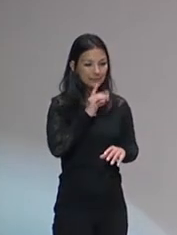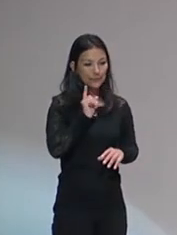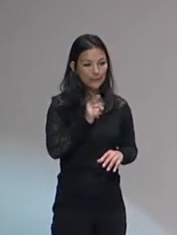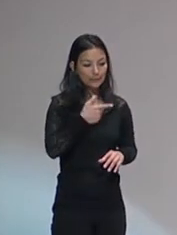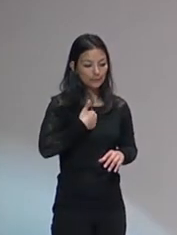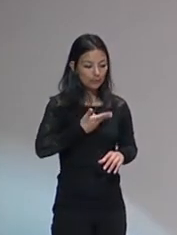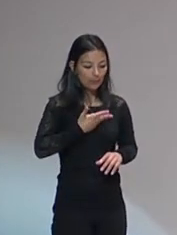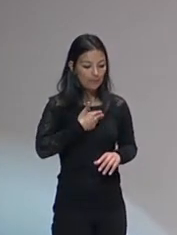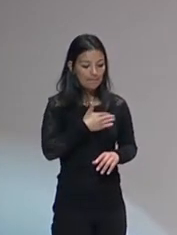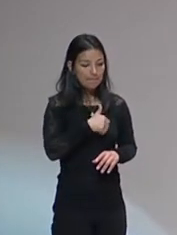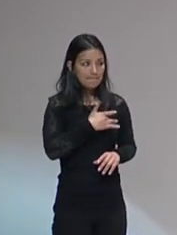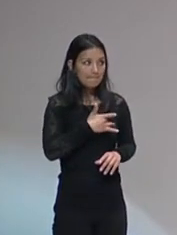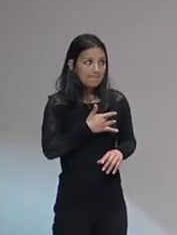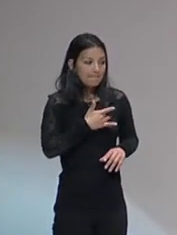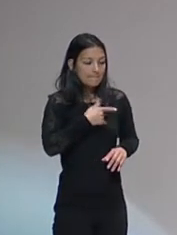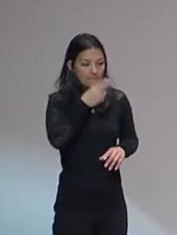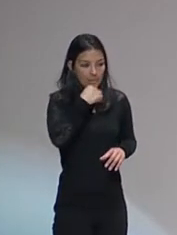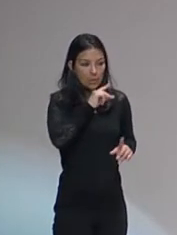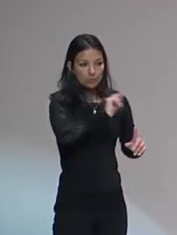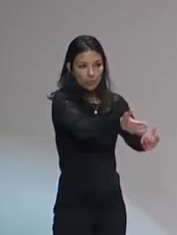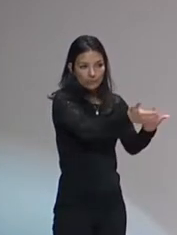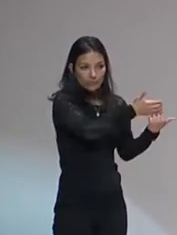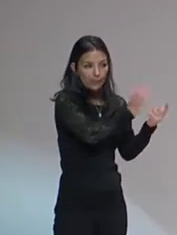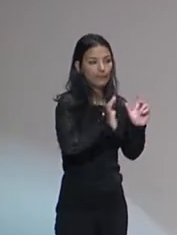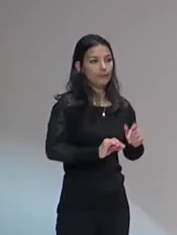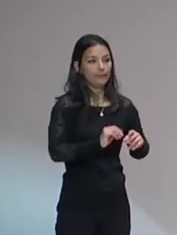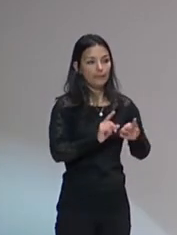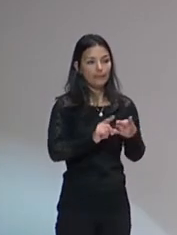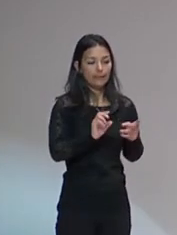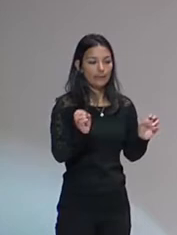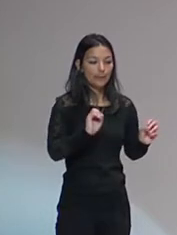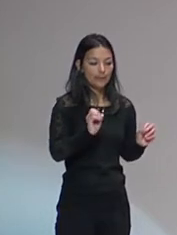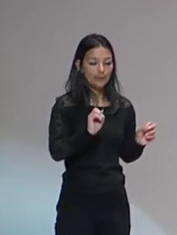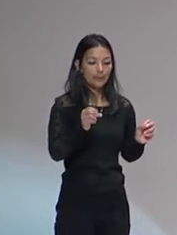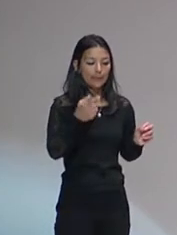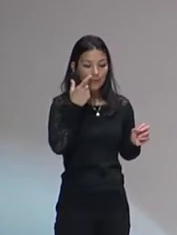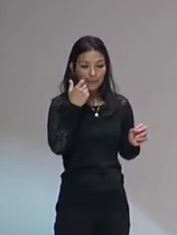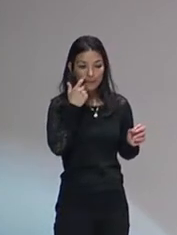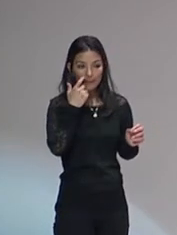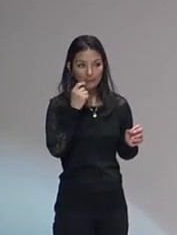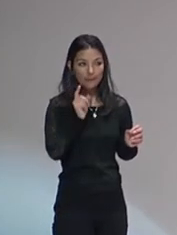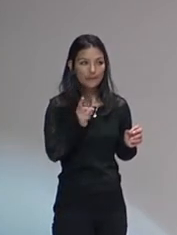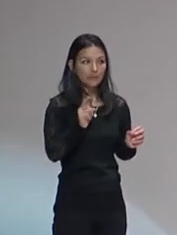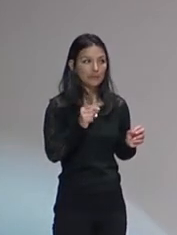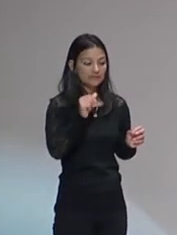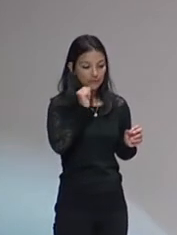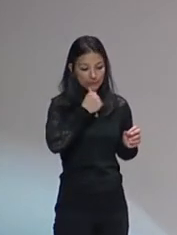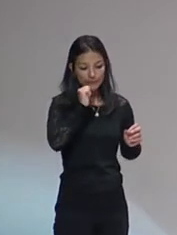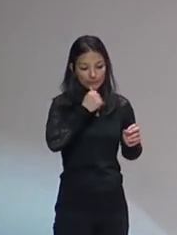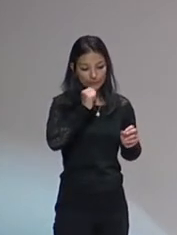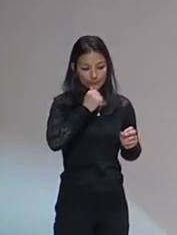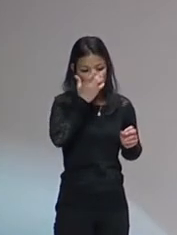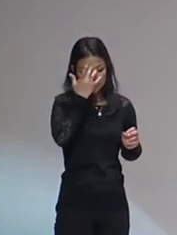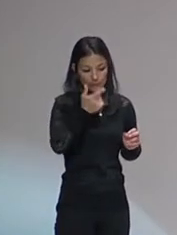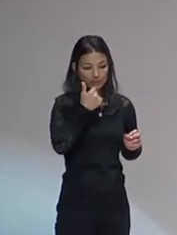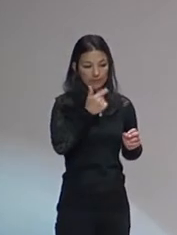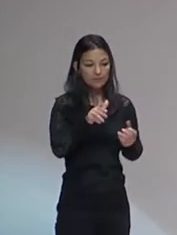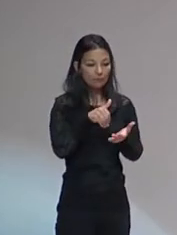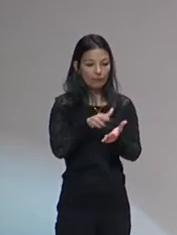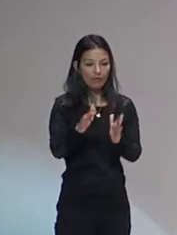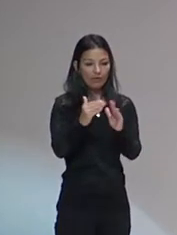secuestrado, el padre que sufrió desplazamiento,